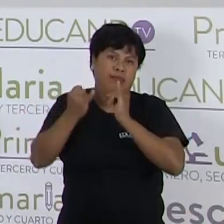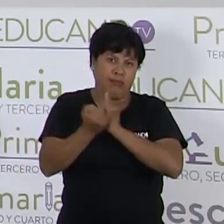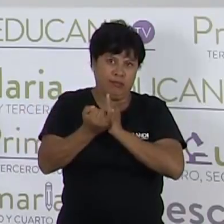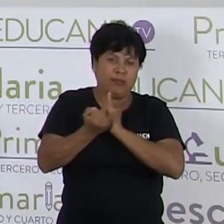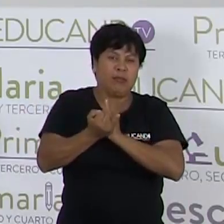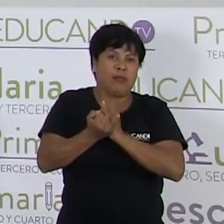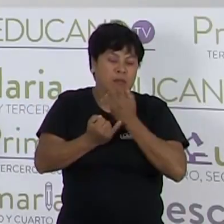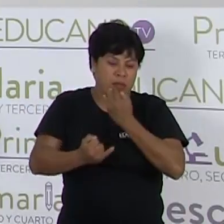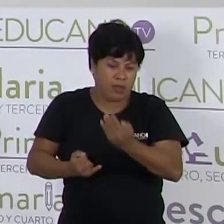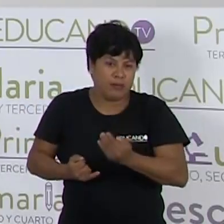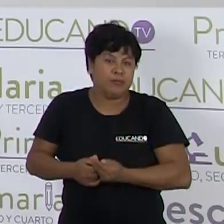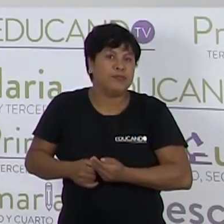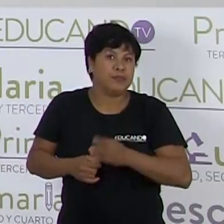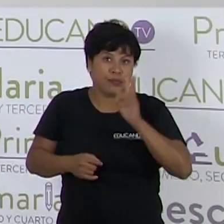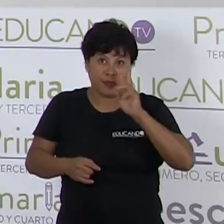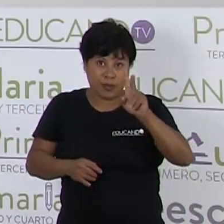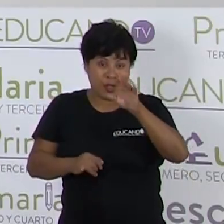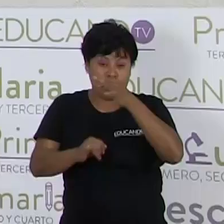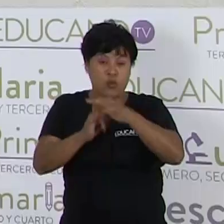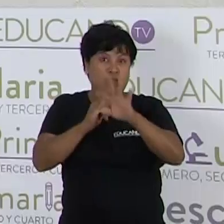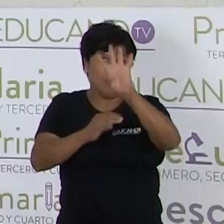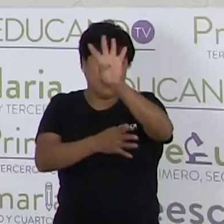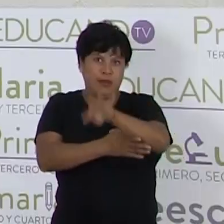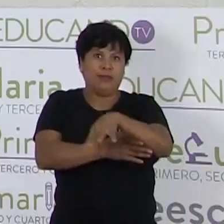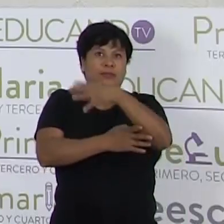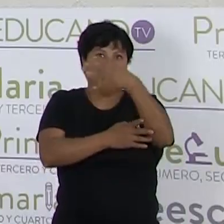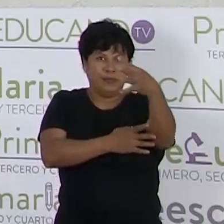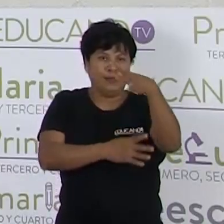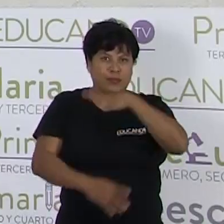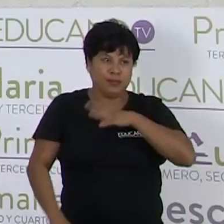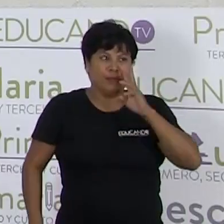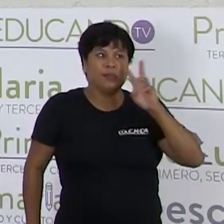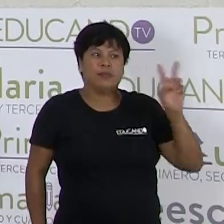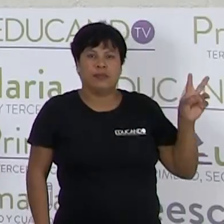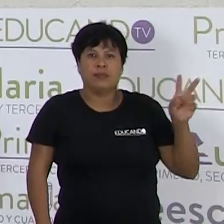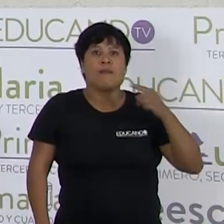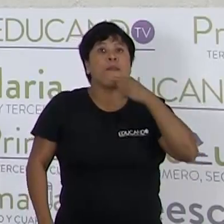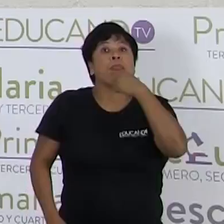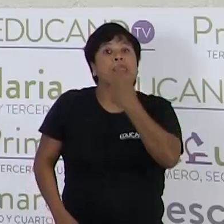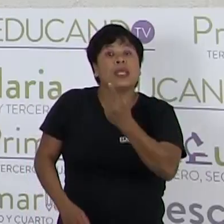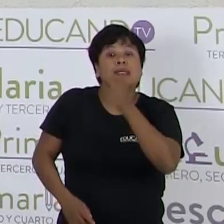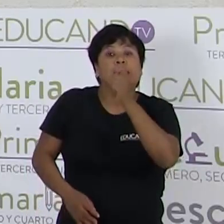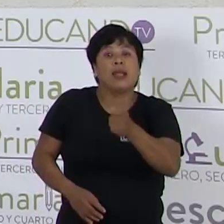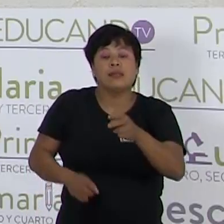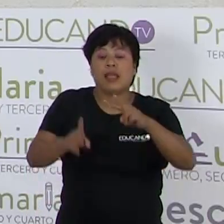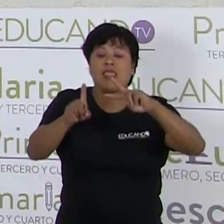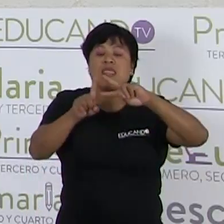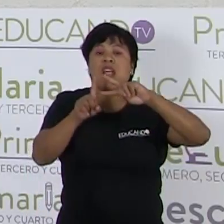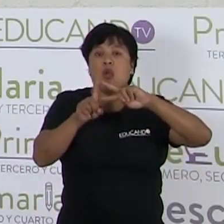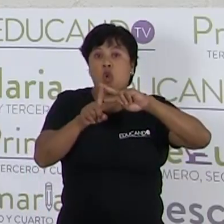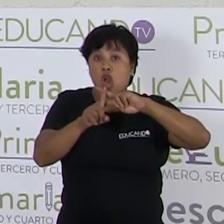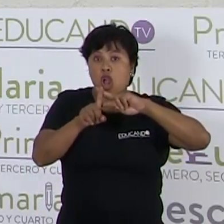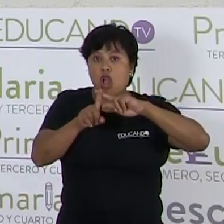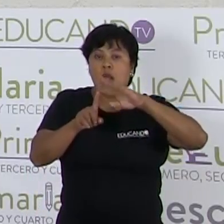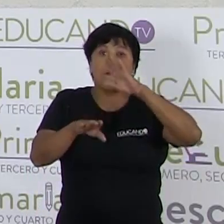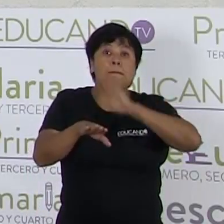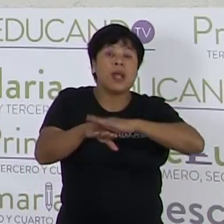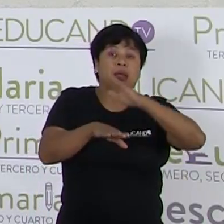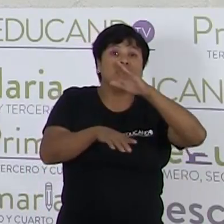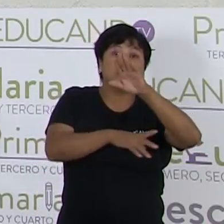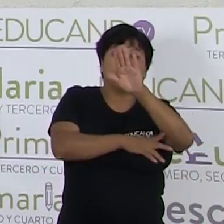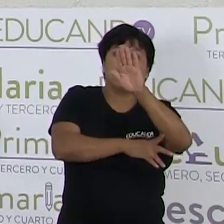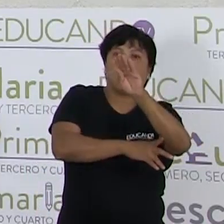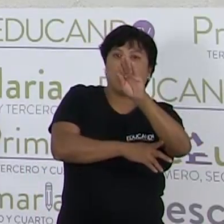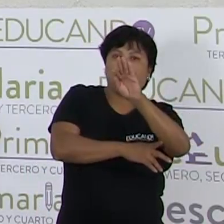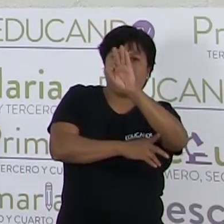Bien, vamos a hacer una última tabla. Y dice que son triángulos de más de